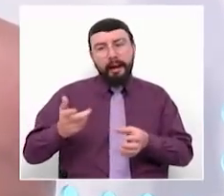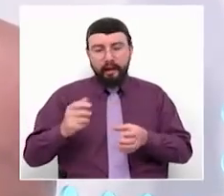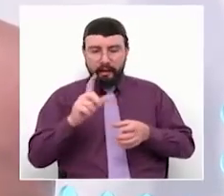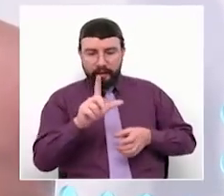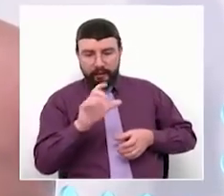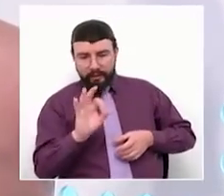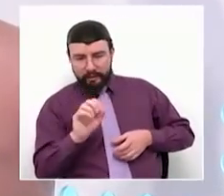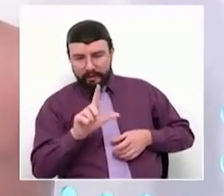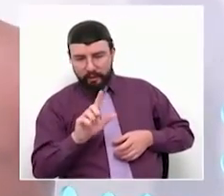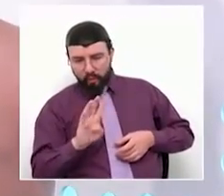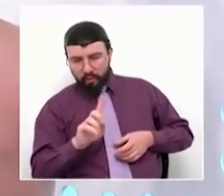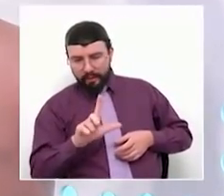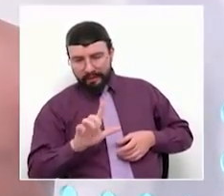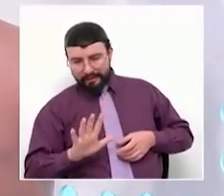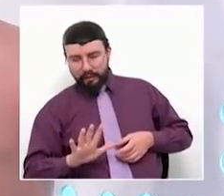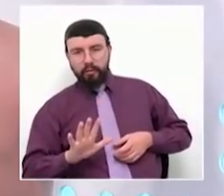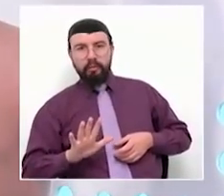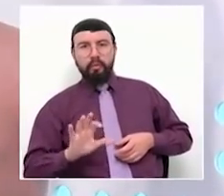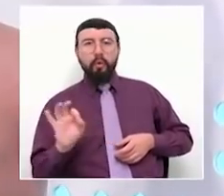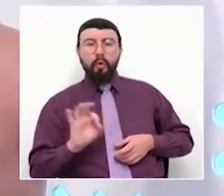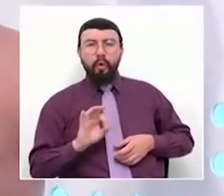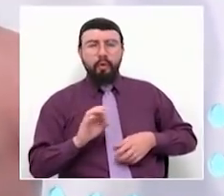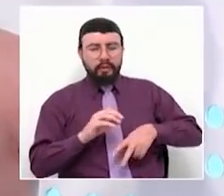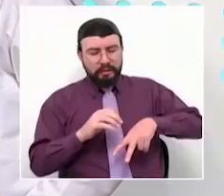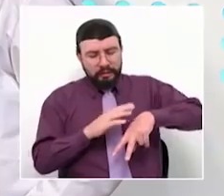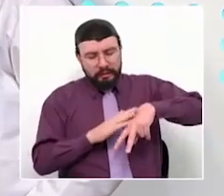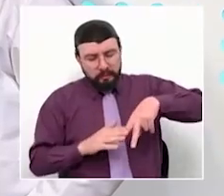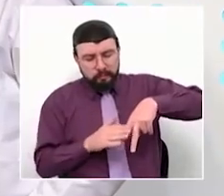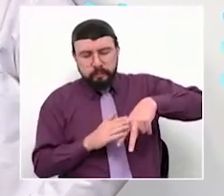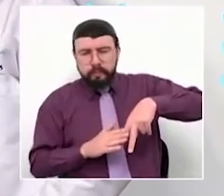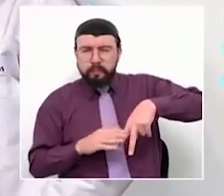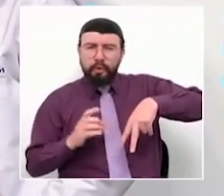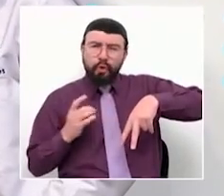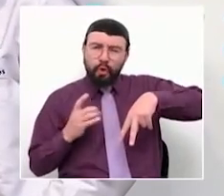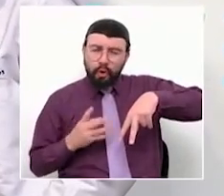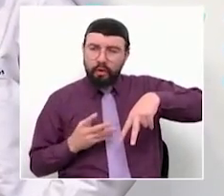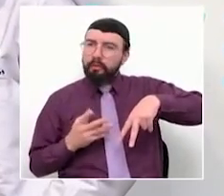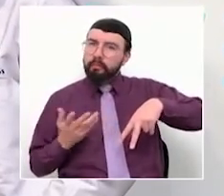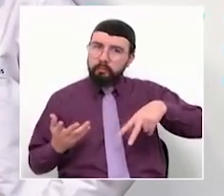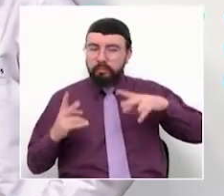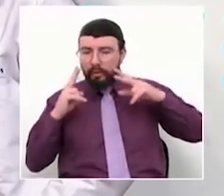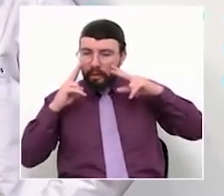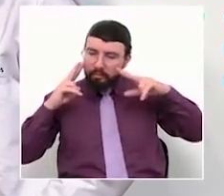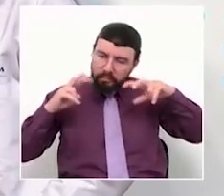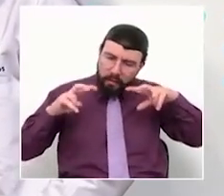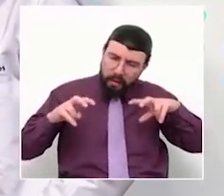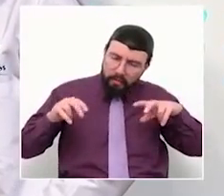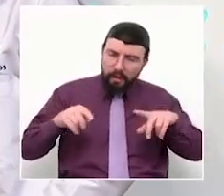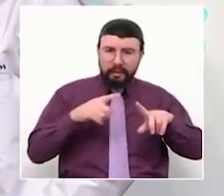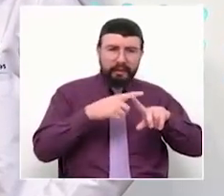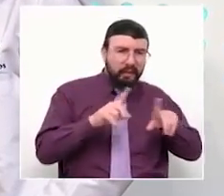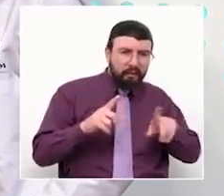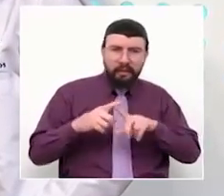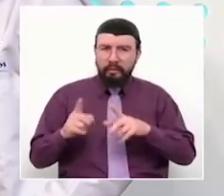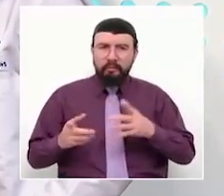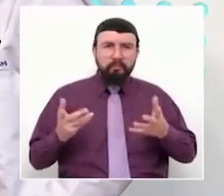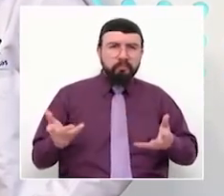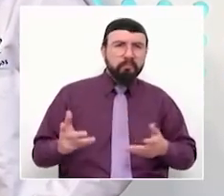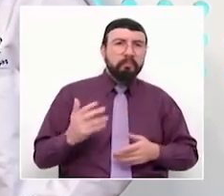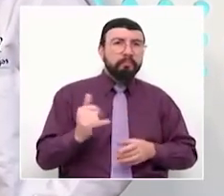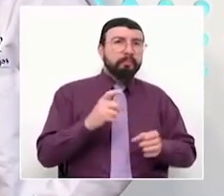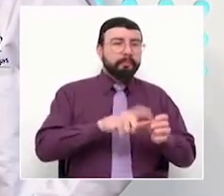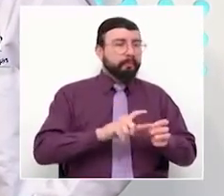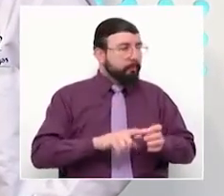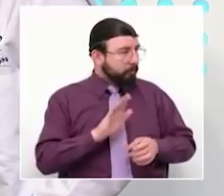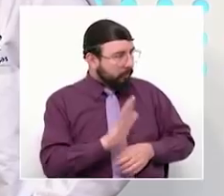muslo, o el dolor aquí en el muslo, o el dolor acá. Entonces hay que hacer unos diagnósticos también diferenciales con el músculo